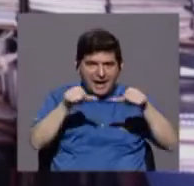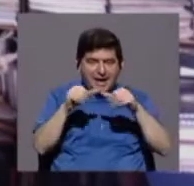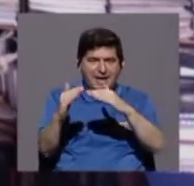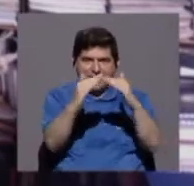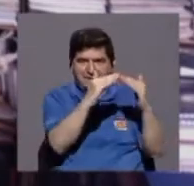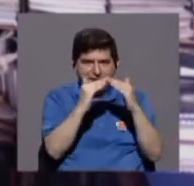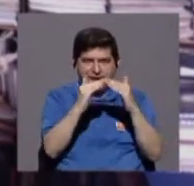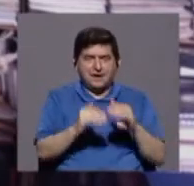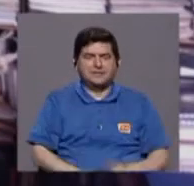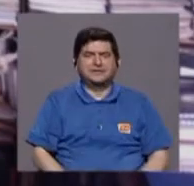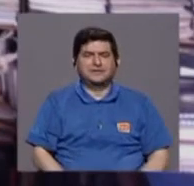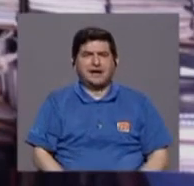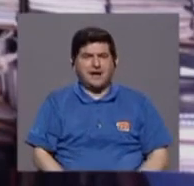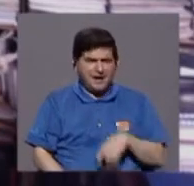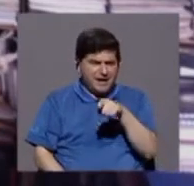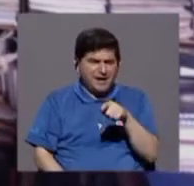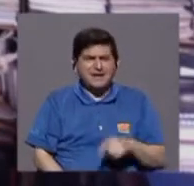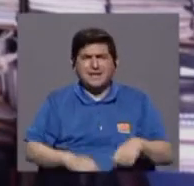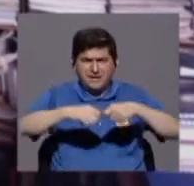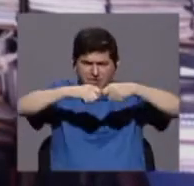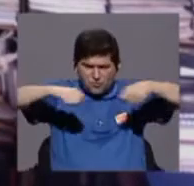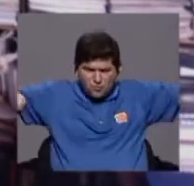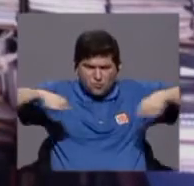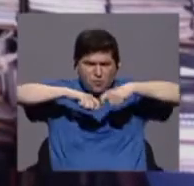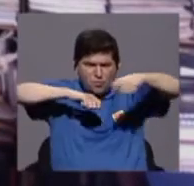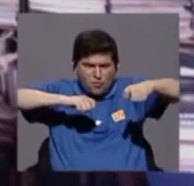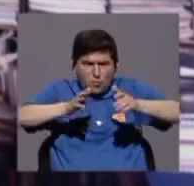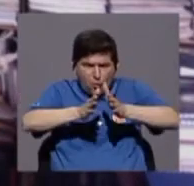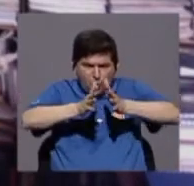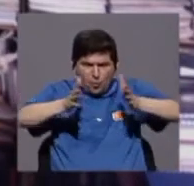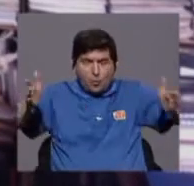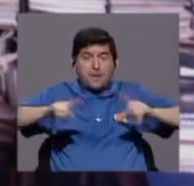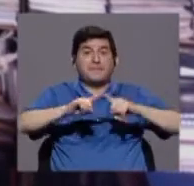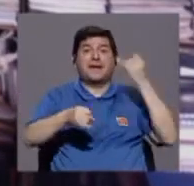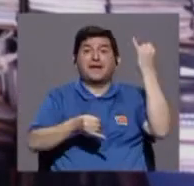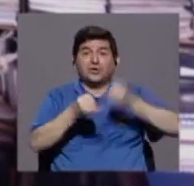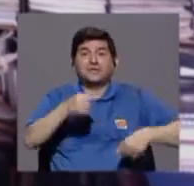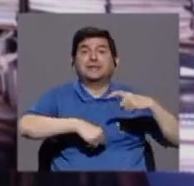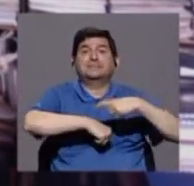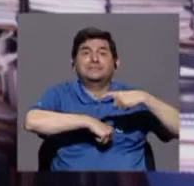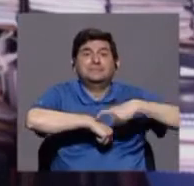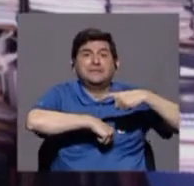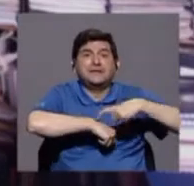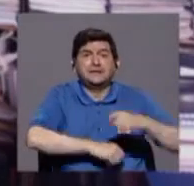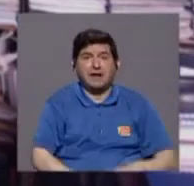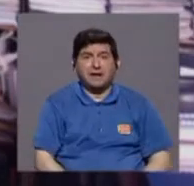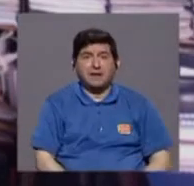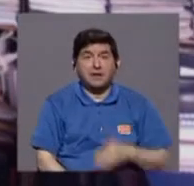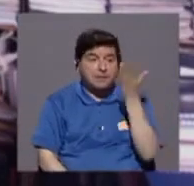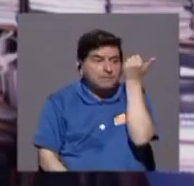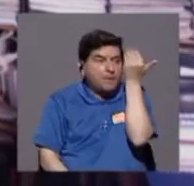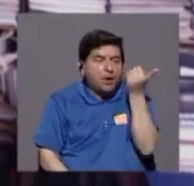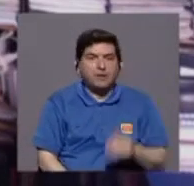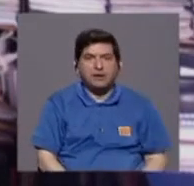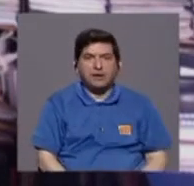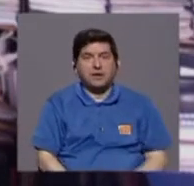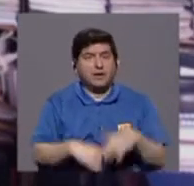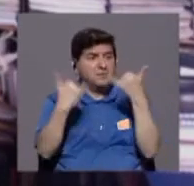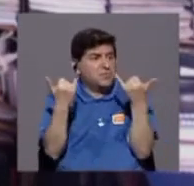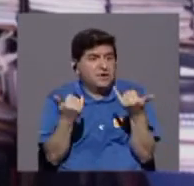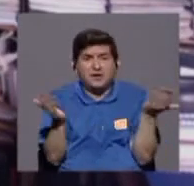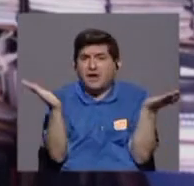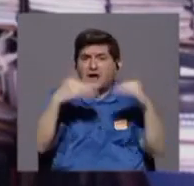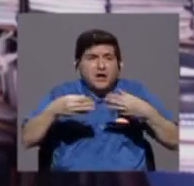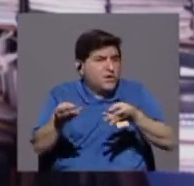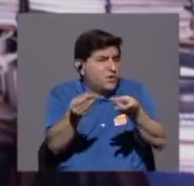las poblaciones en extensión. Después también esto se agota, ¿verdad? ¿Por qué? Bueno, porque los terrenos son limitados y